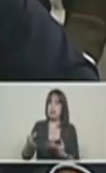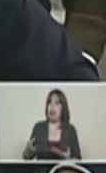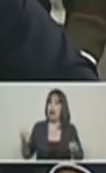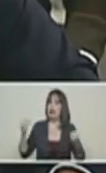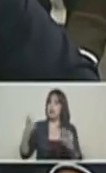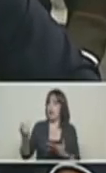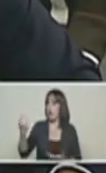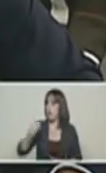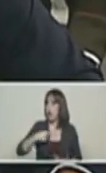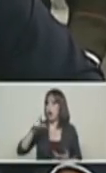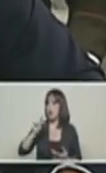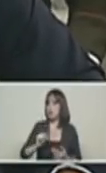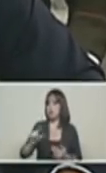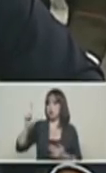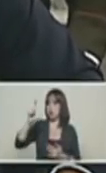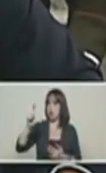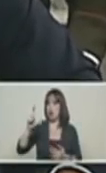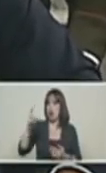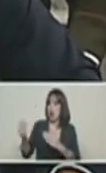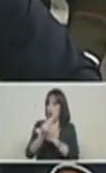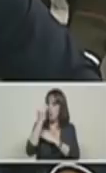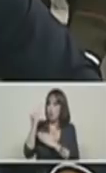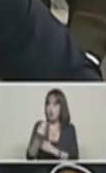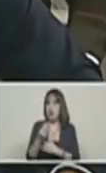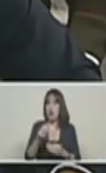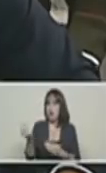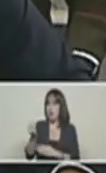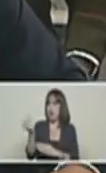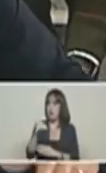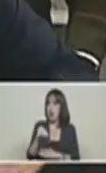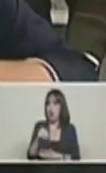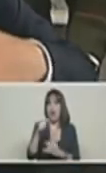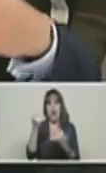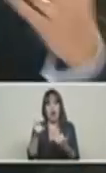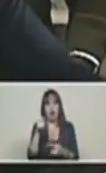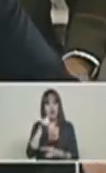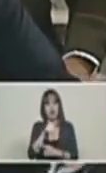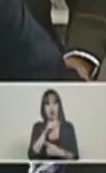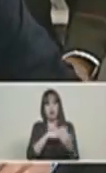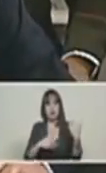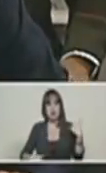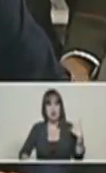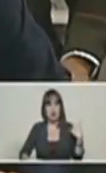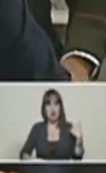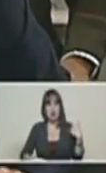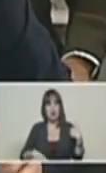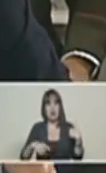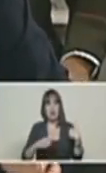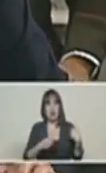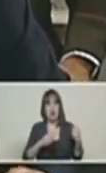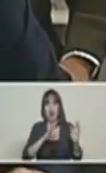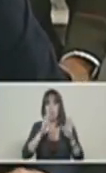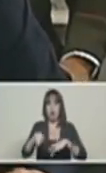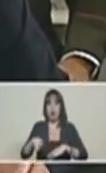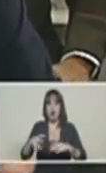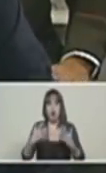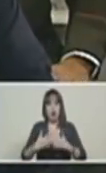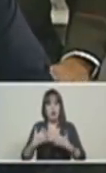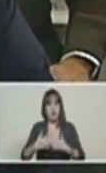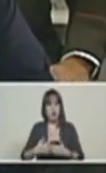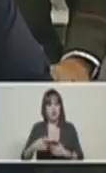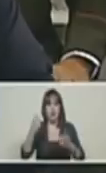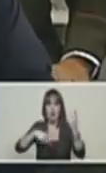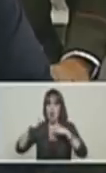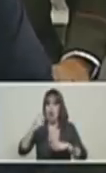salario, le hemos protegido, etcétera. Ahora, y además, hemos favorecido a los sectores económicos, usted ya lo explicó, pero